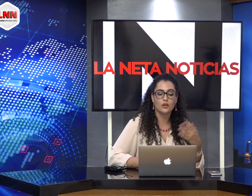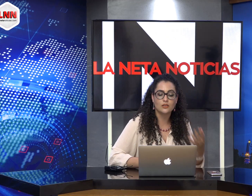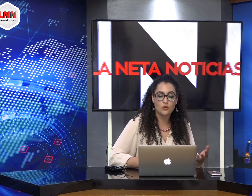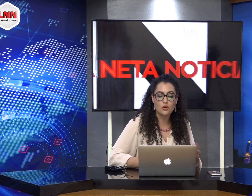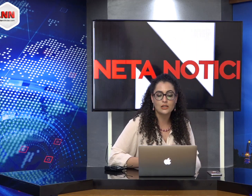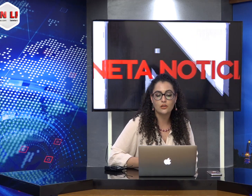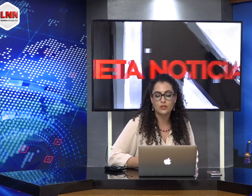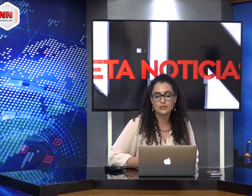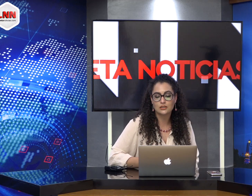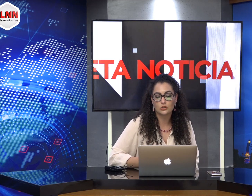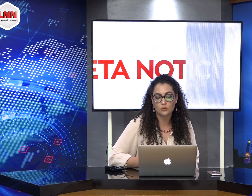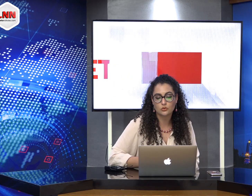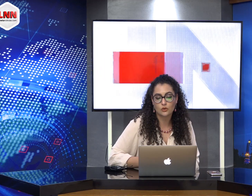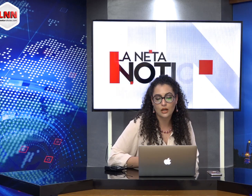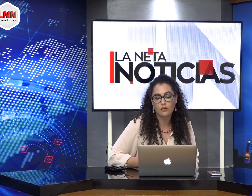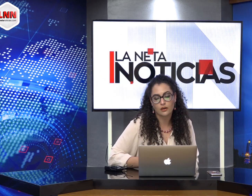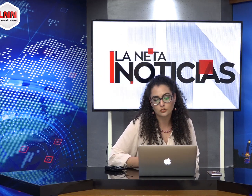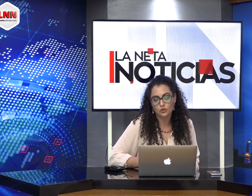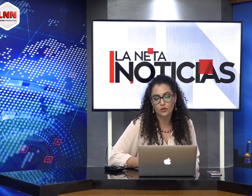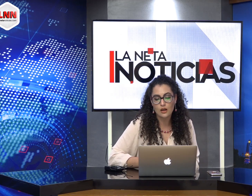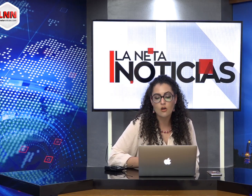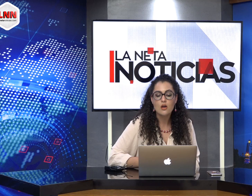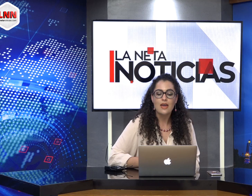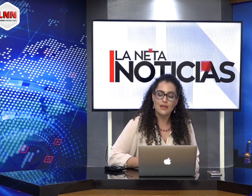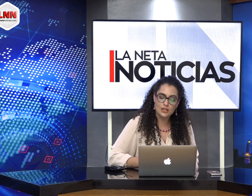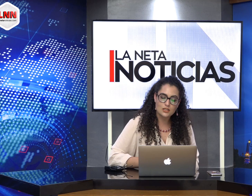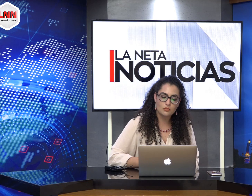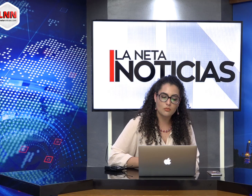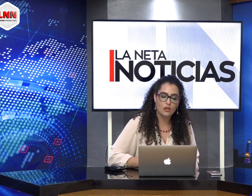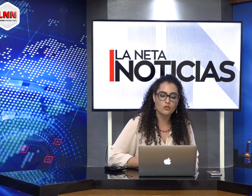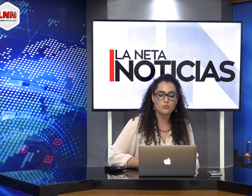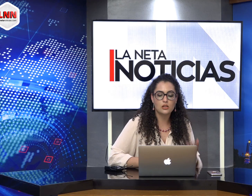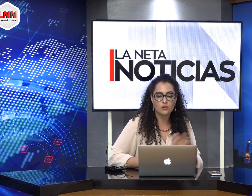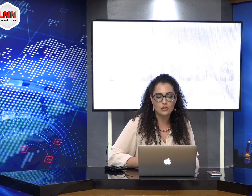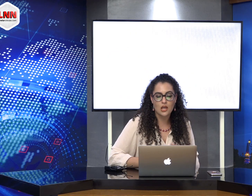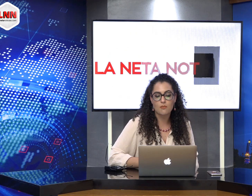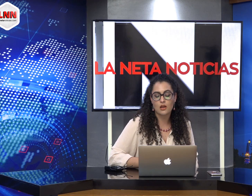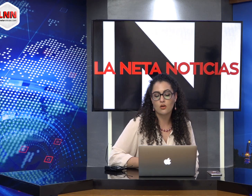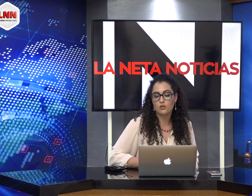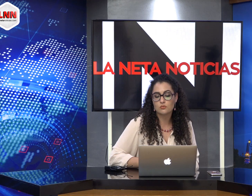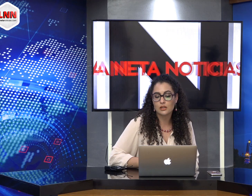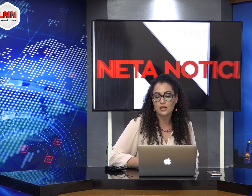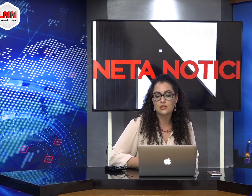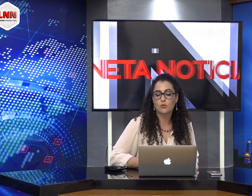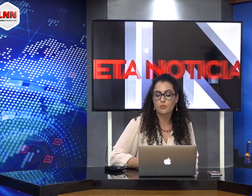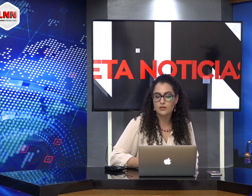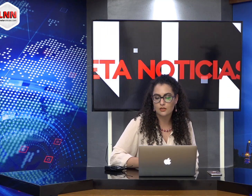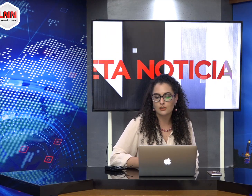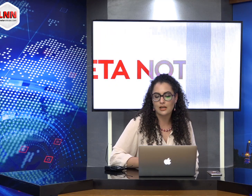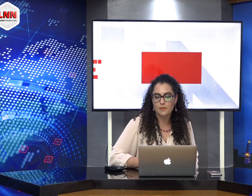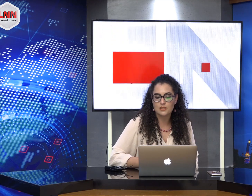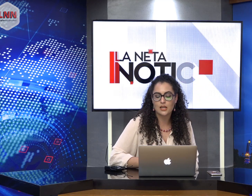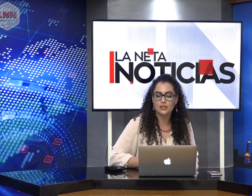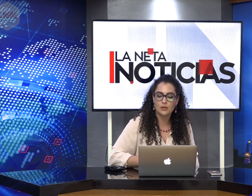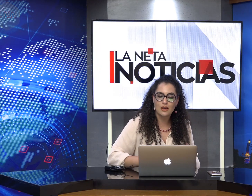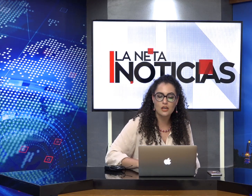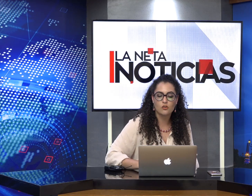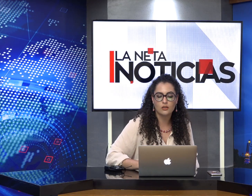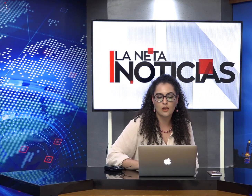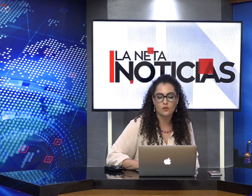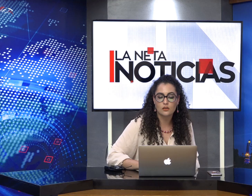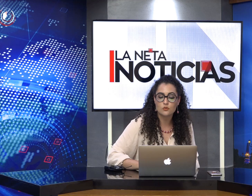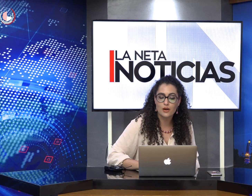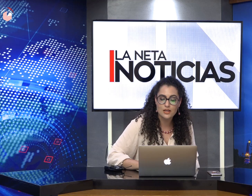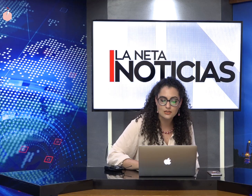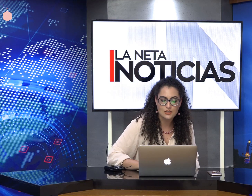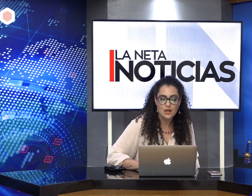para 41 calderonistas que tuvo a su cargo Ernesto Cordero entre septiembre de 2012 y mayo de 2013 como presidente de la mesa directiva y